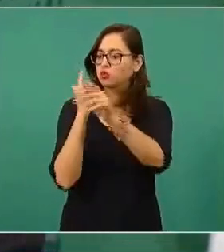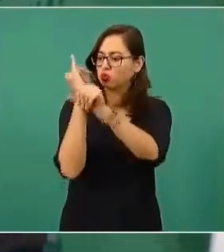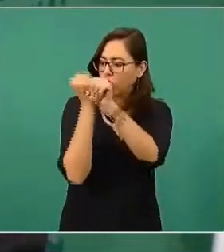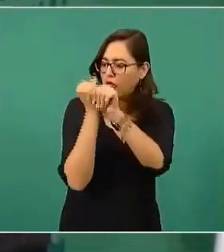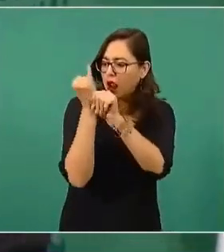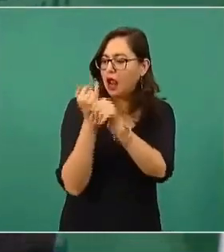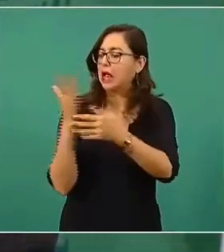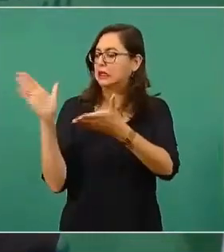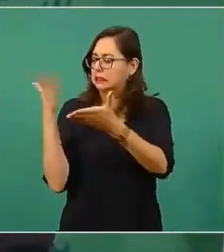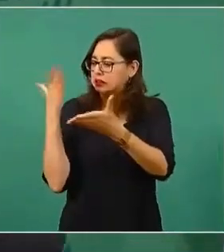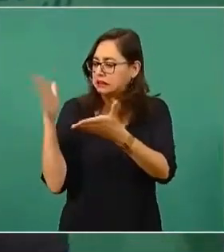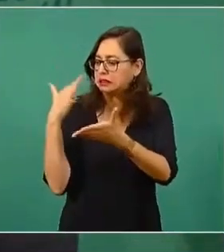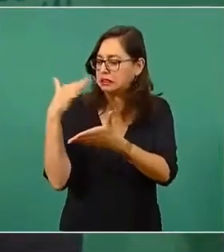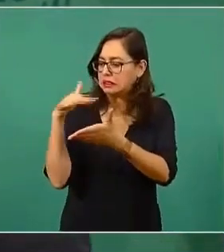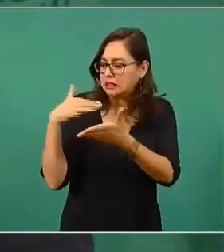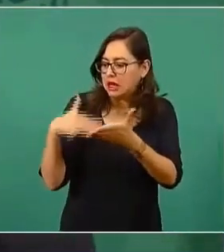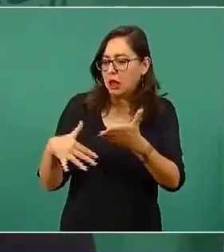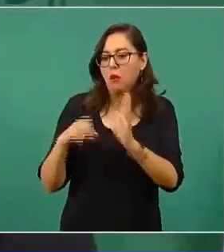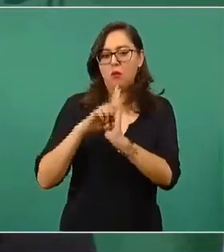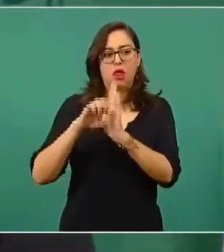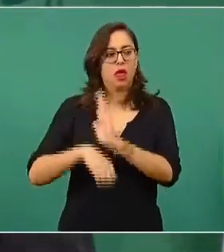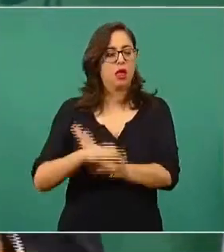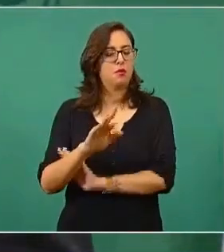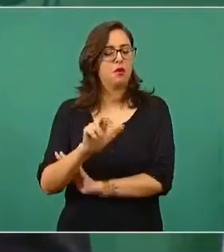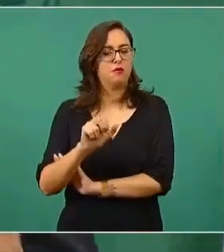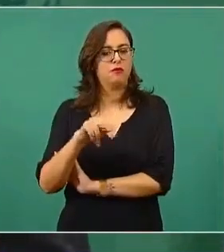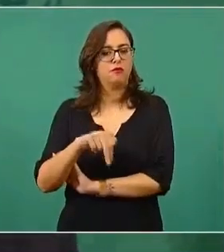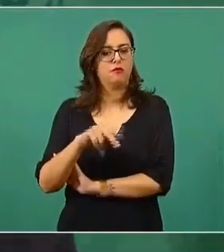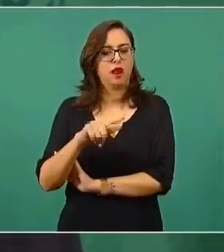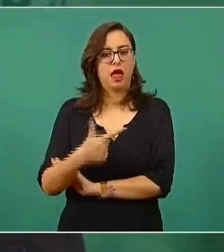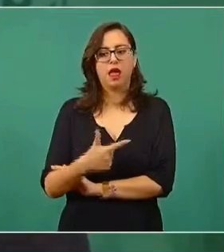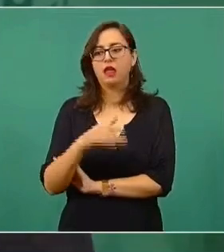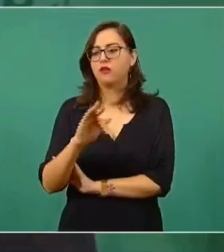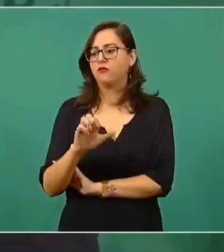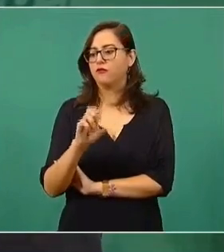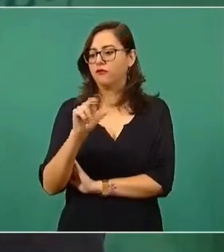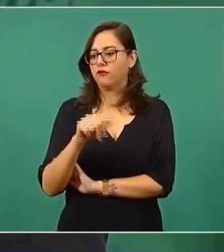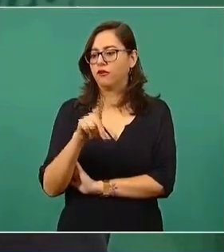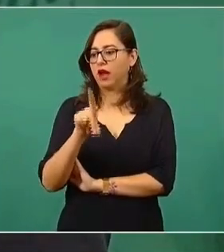leer a Fran Fano, Los condenados de la tierra,